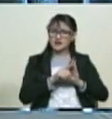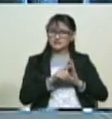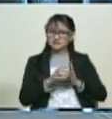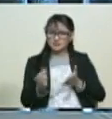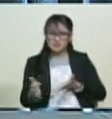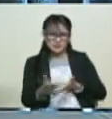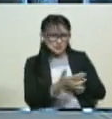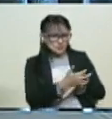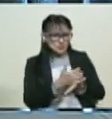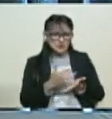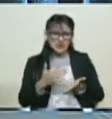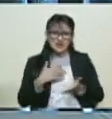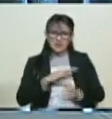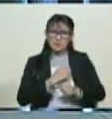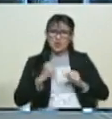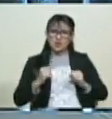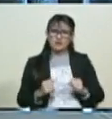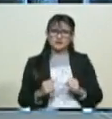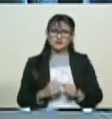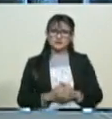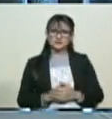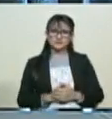buscar el asalto al poder